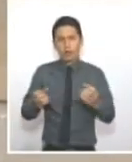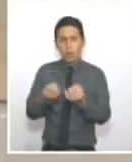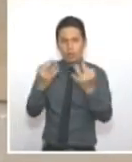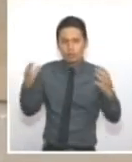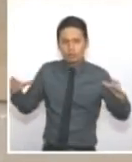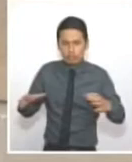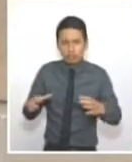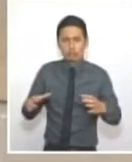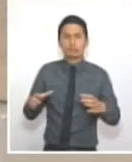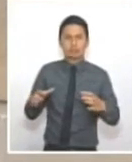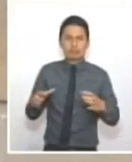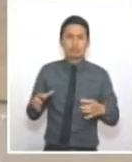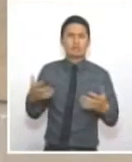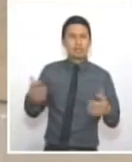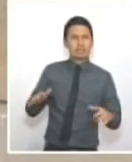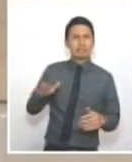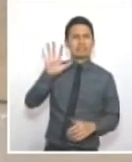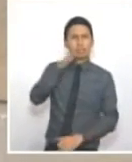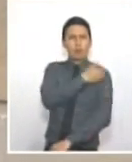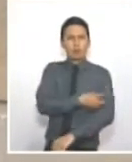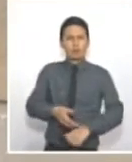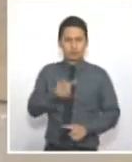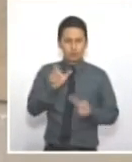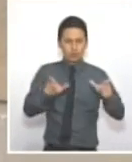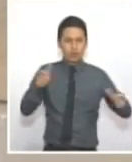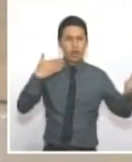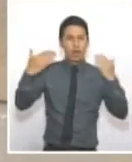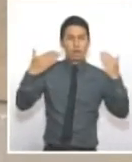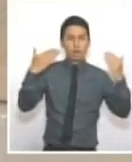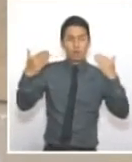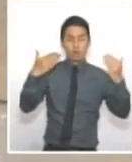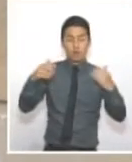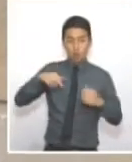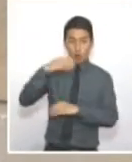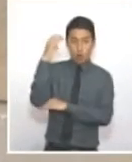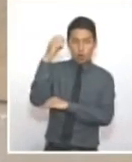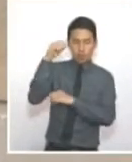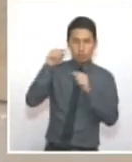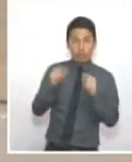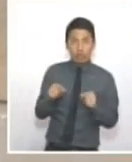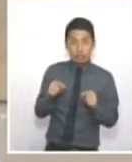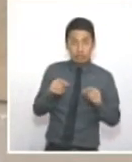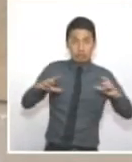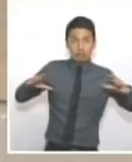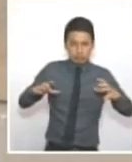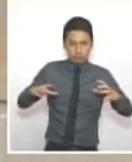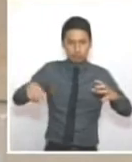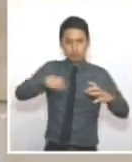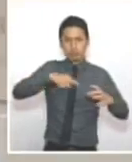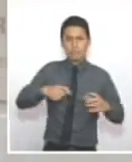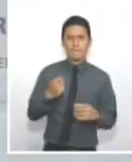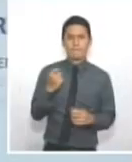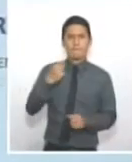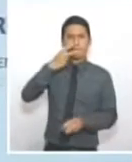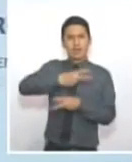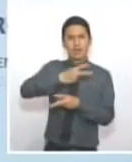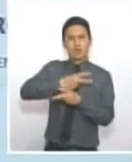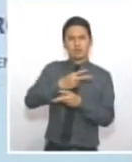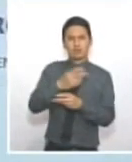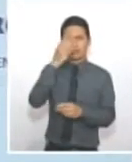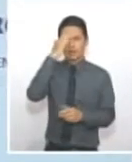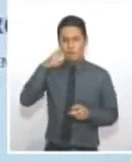tendríamos 5 millones de campesinos en Colombia frente a un riesgo inminente, frente a la